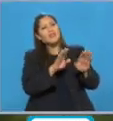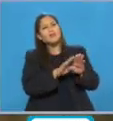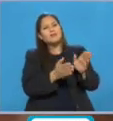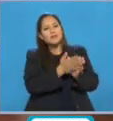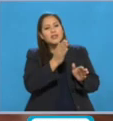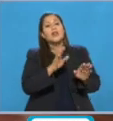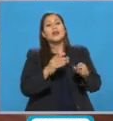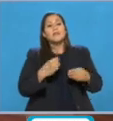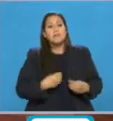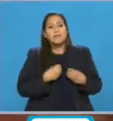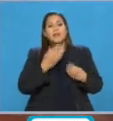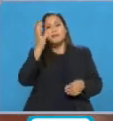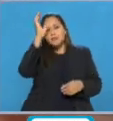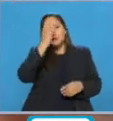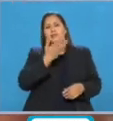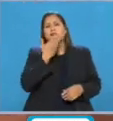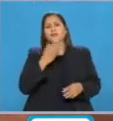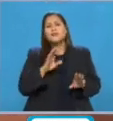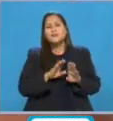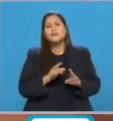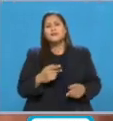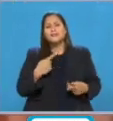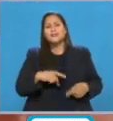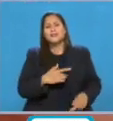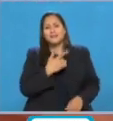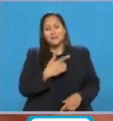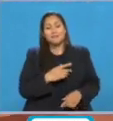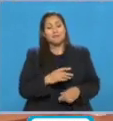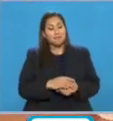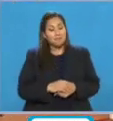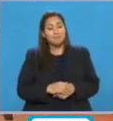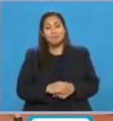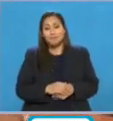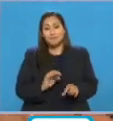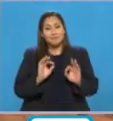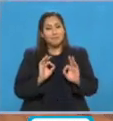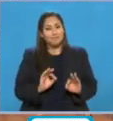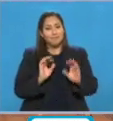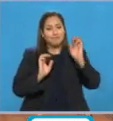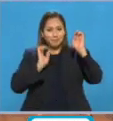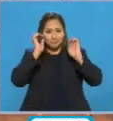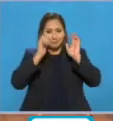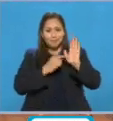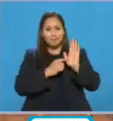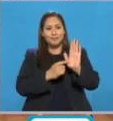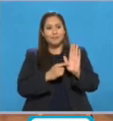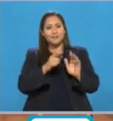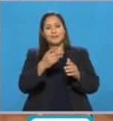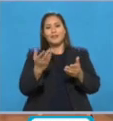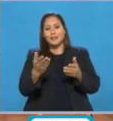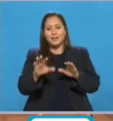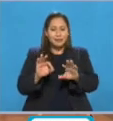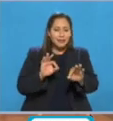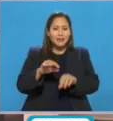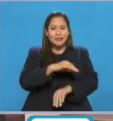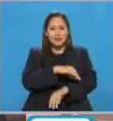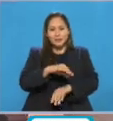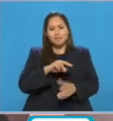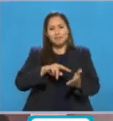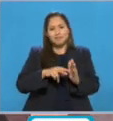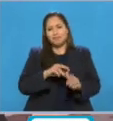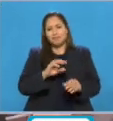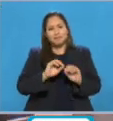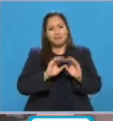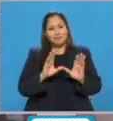hizo sentir a la gente, ¿no? Muy bien, está, pues, está buenas. Está muy buena, hay que ir. excelente la exposición. Bueno, aquí está nuestro curador arquitecto, por supuesto,